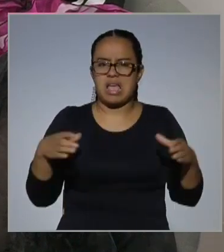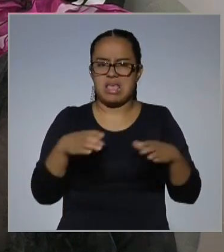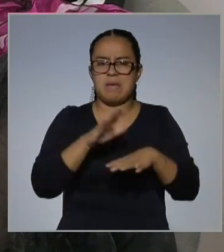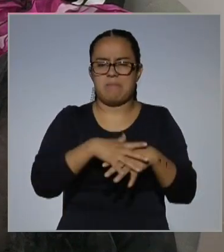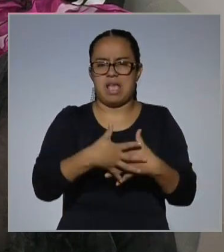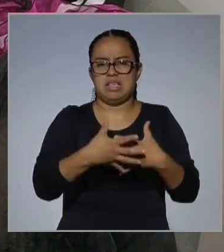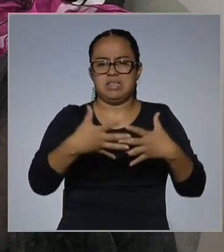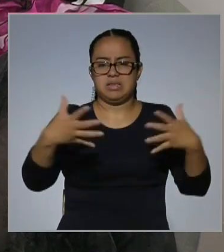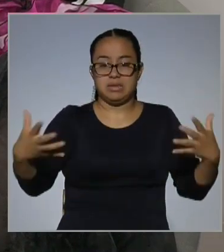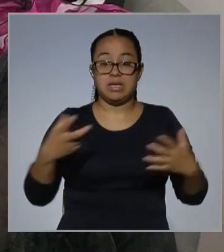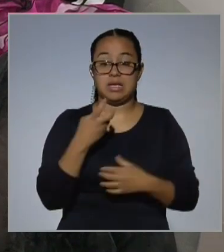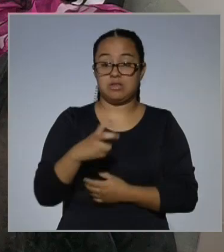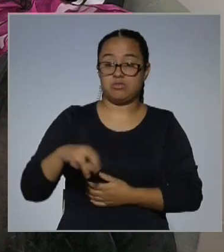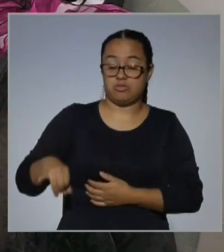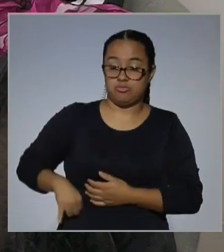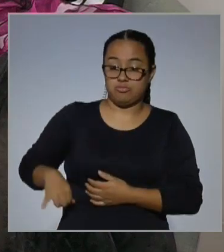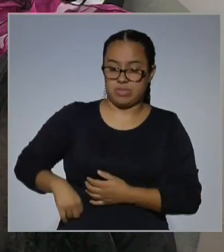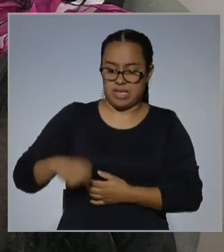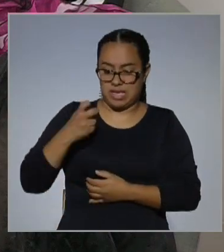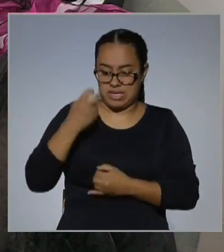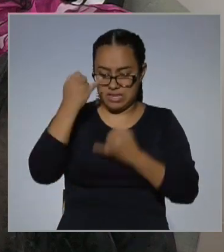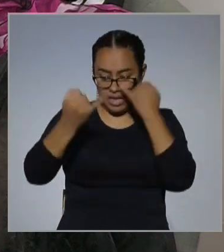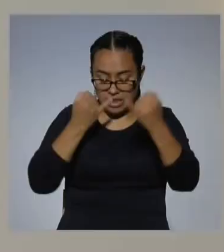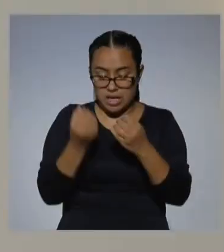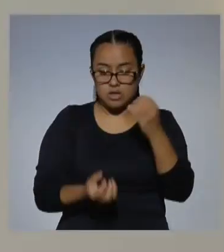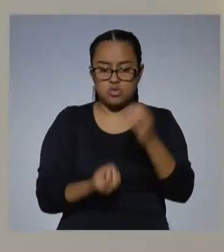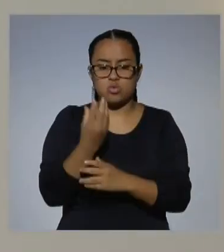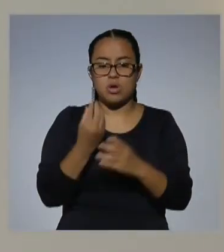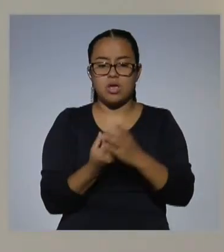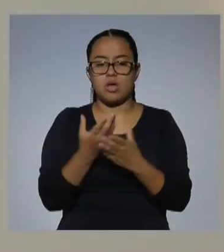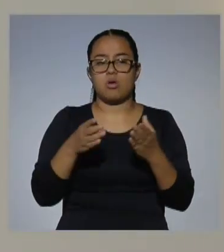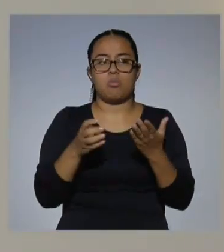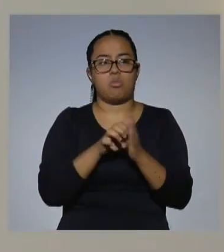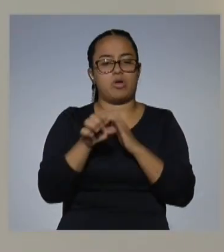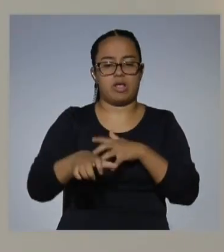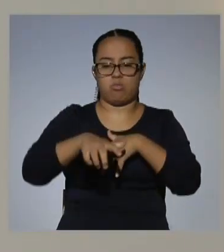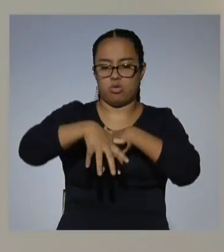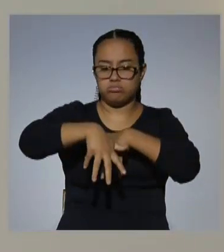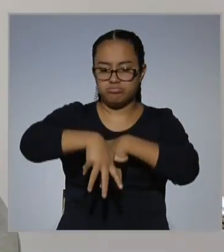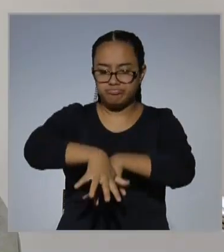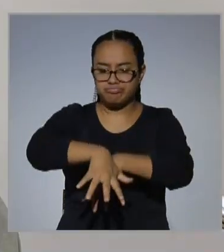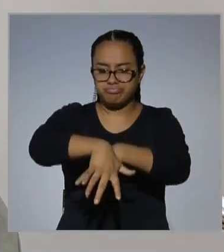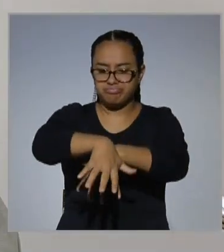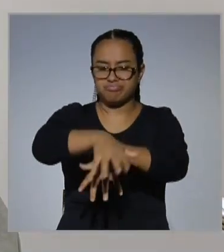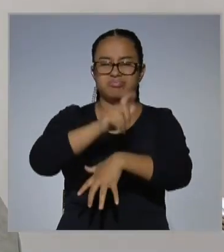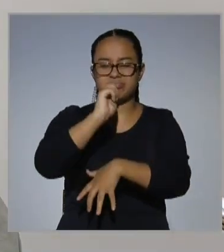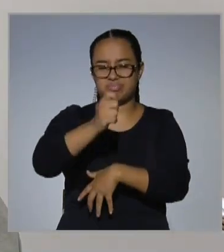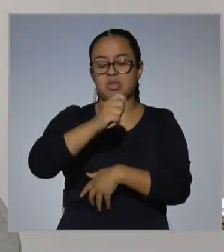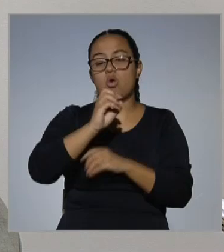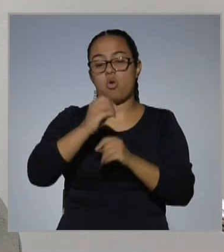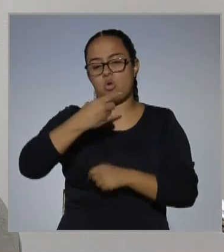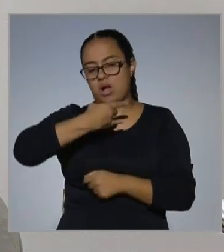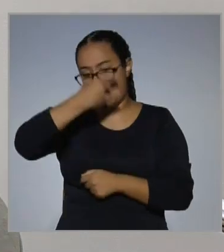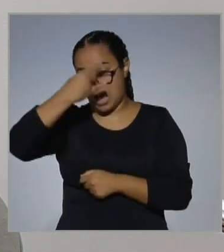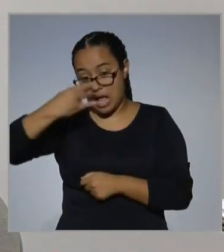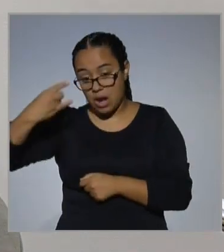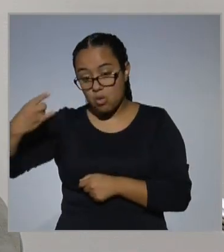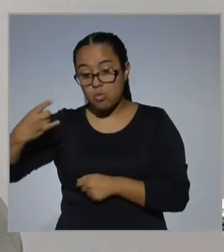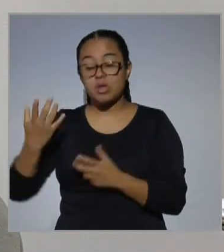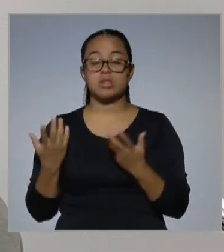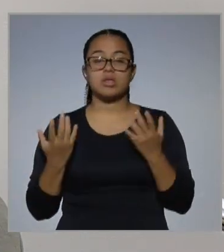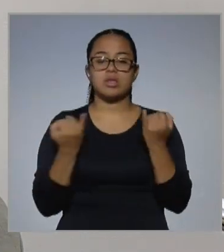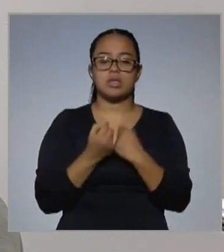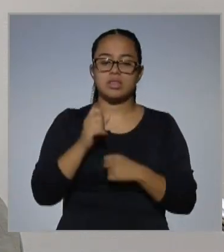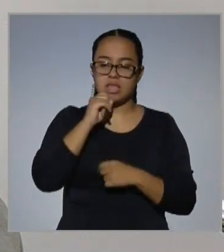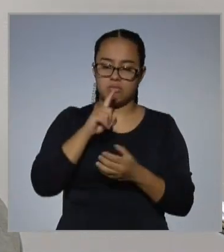que parte de estas innovaciones, digamos, como los desfiles, como la parte de Halloween, también corresponde